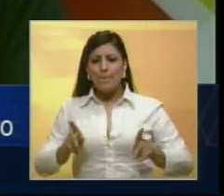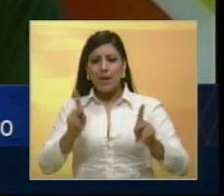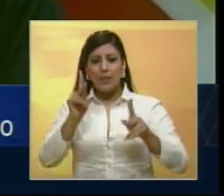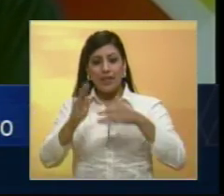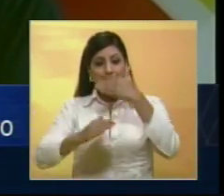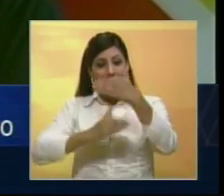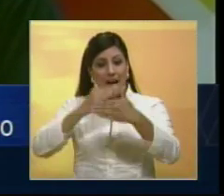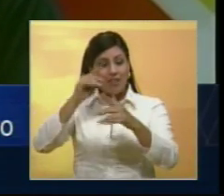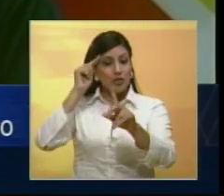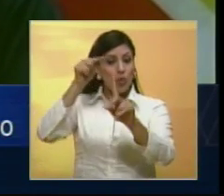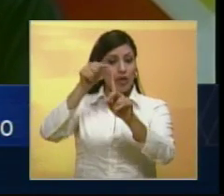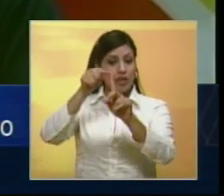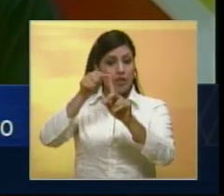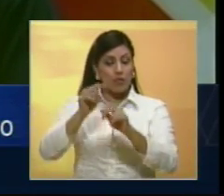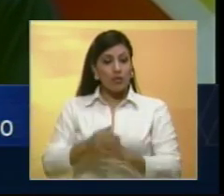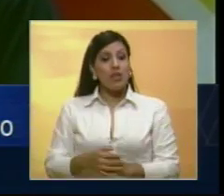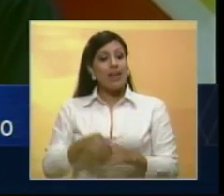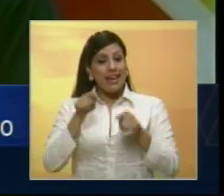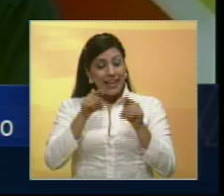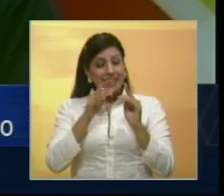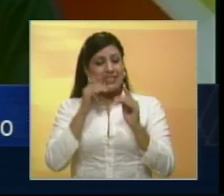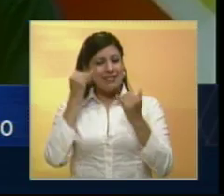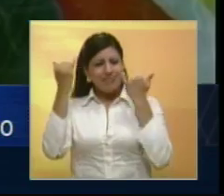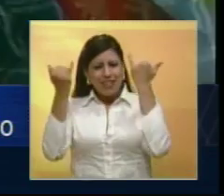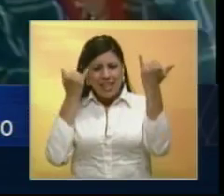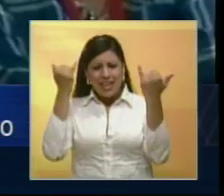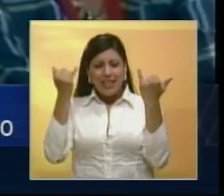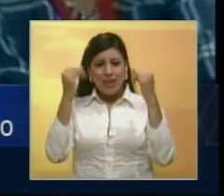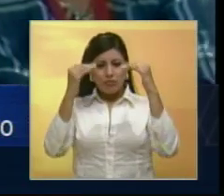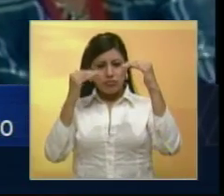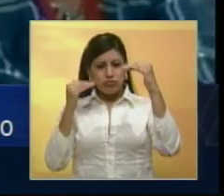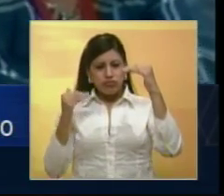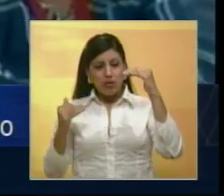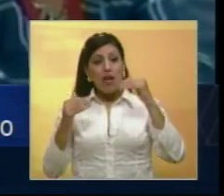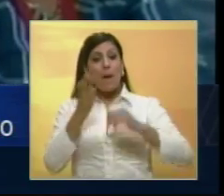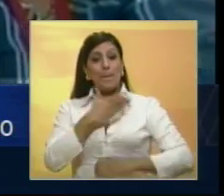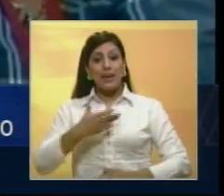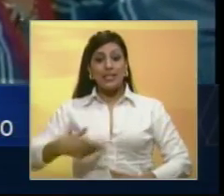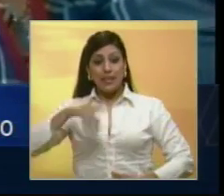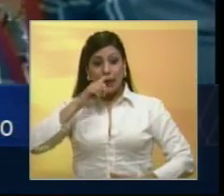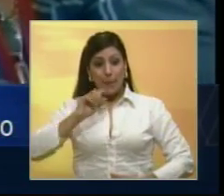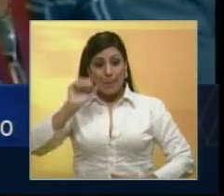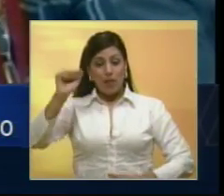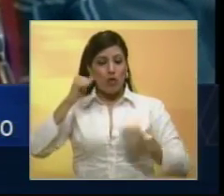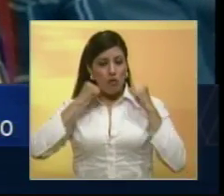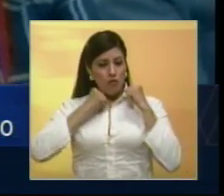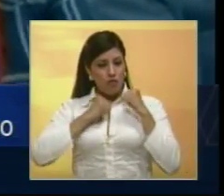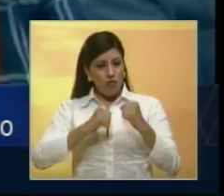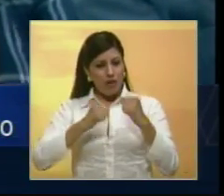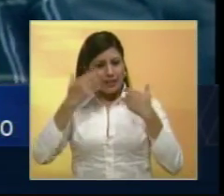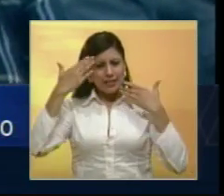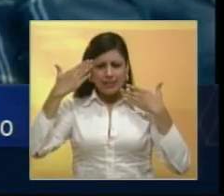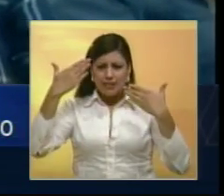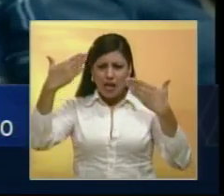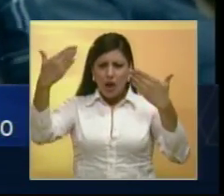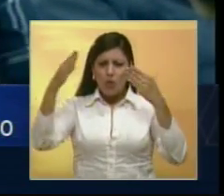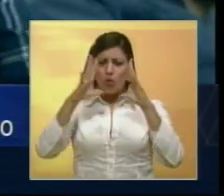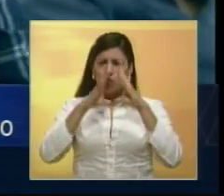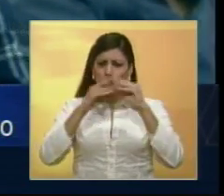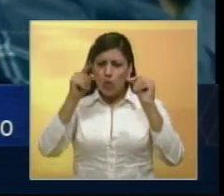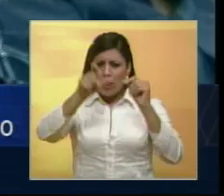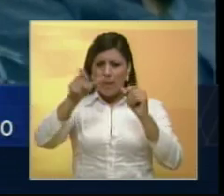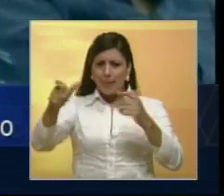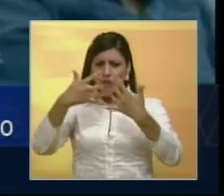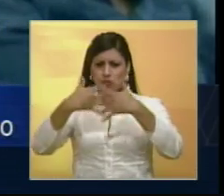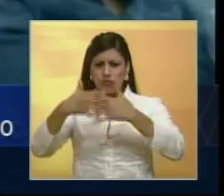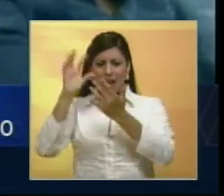avanzar en esa dirección. En ese orden de ideas, el presidente Nicolás Maduro envía un fuerte saludo a todos los productores